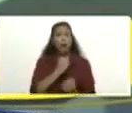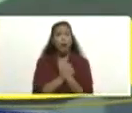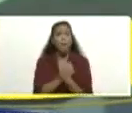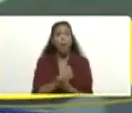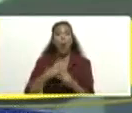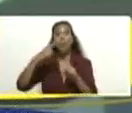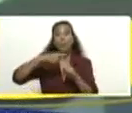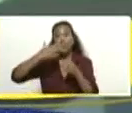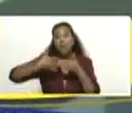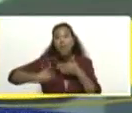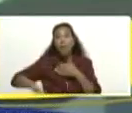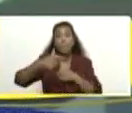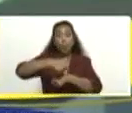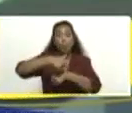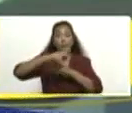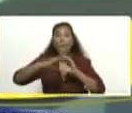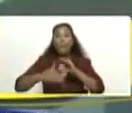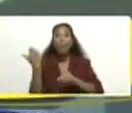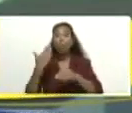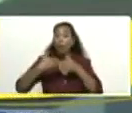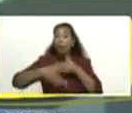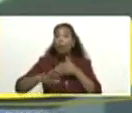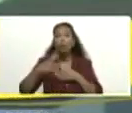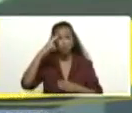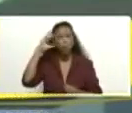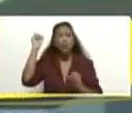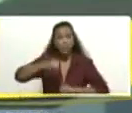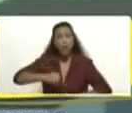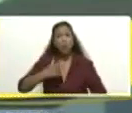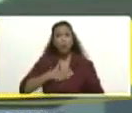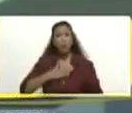los tiempos que están por venir. Yo estoy seguro,